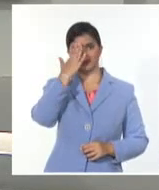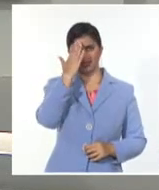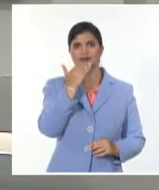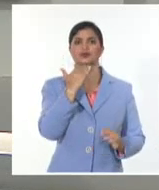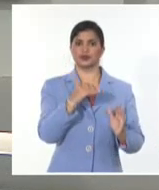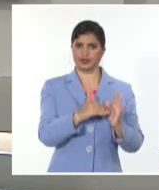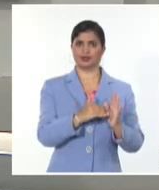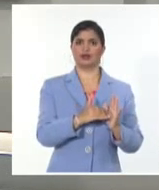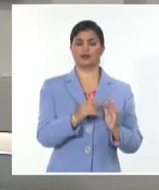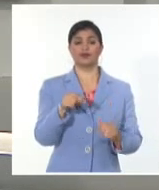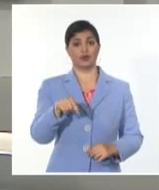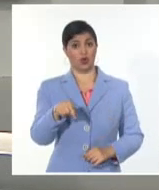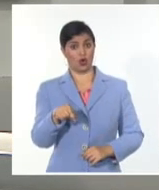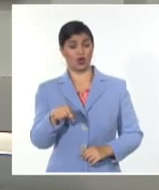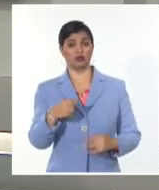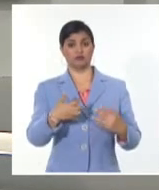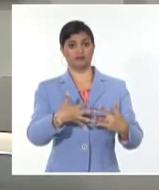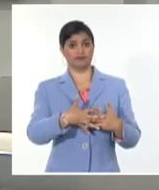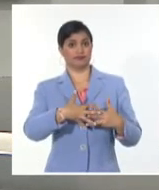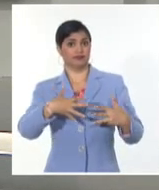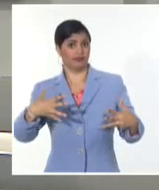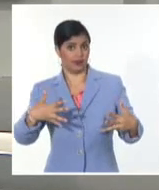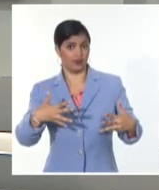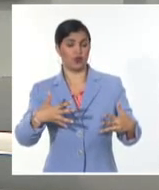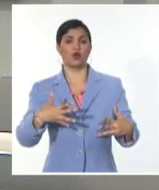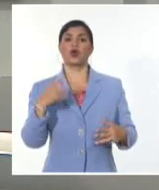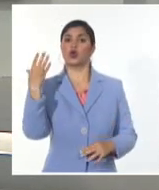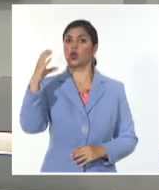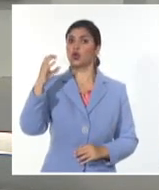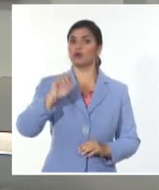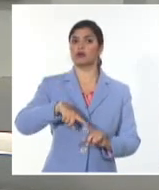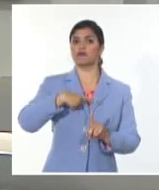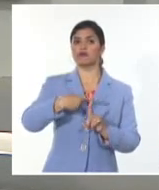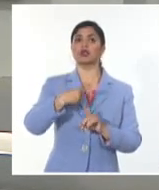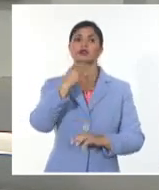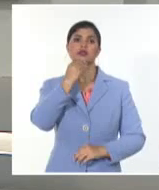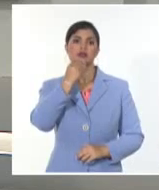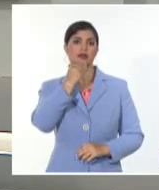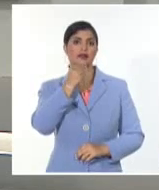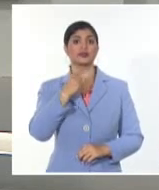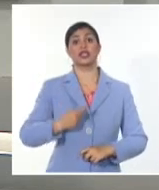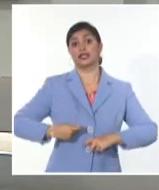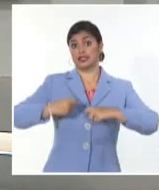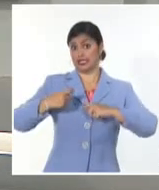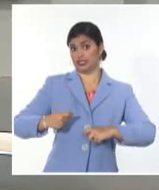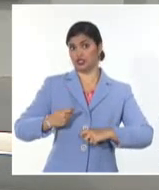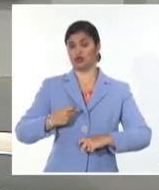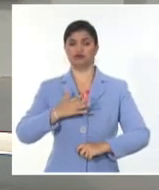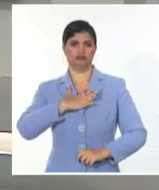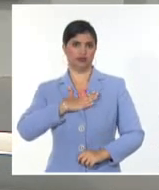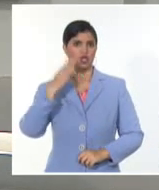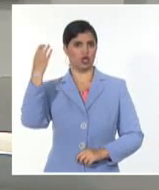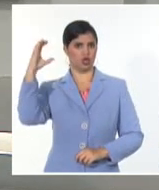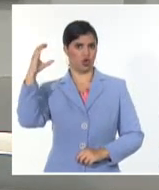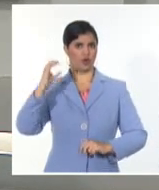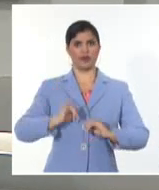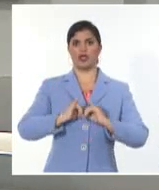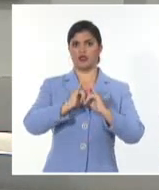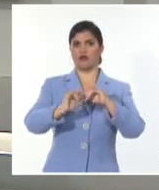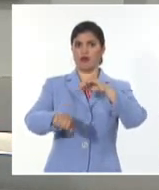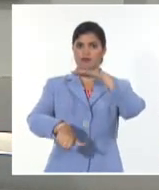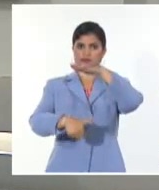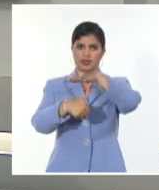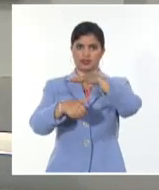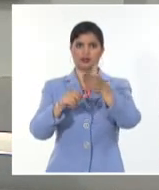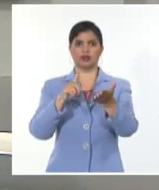entra en vigor la ruptura de relaciones diplomáticas entre Colombia e Israel, una decisión anunciada a la víspera por el presidente Gustavo Petro.